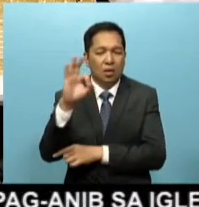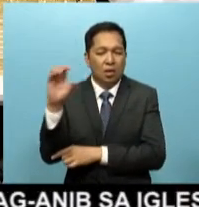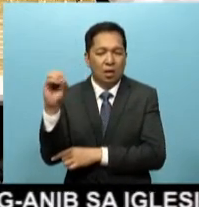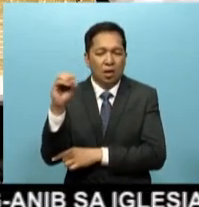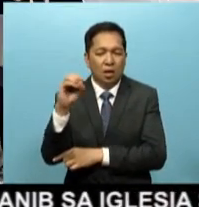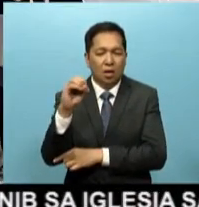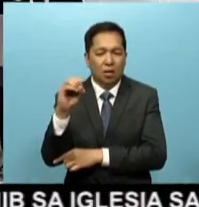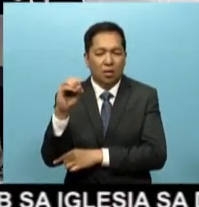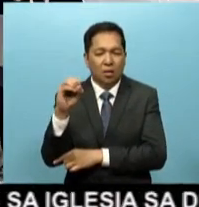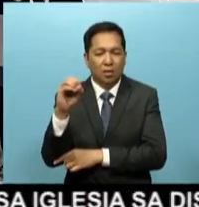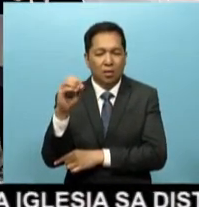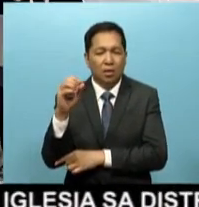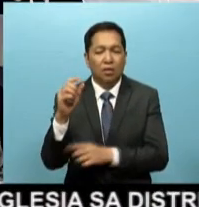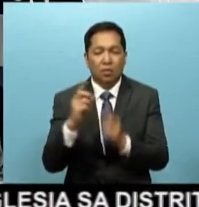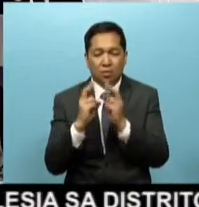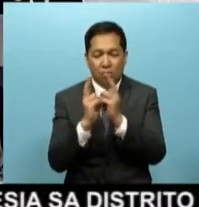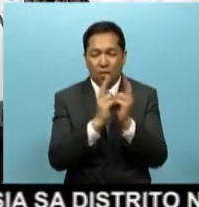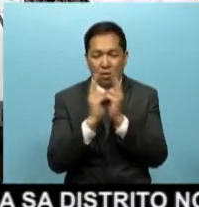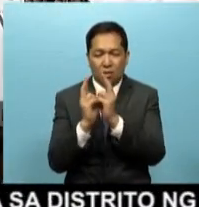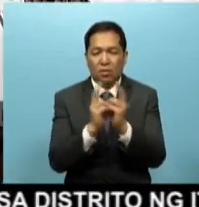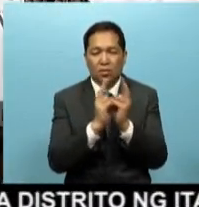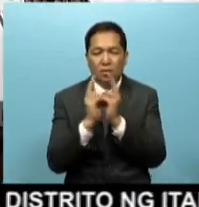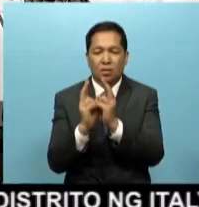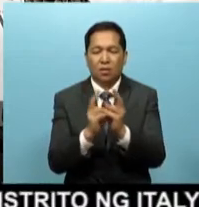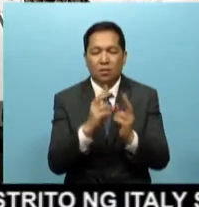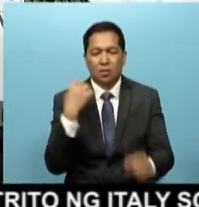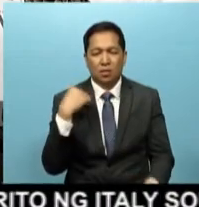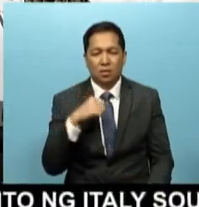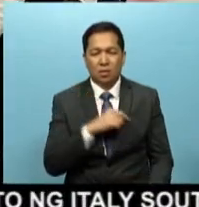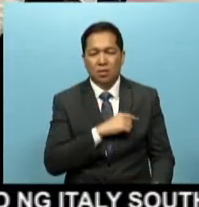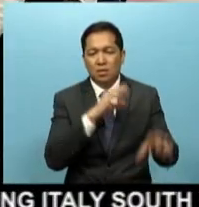cristianas están aquí junto con nosotros para esta actividad.